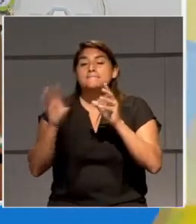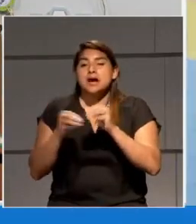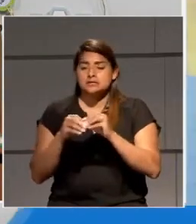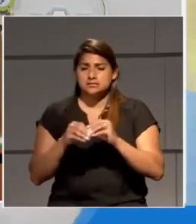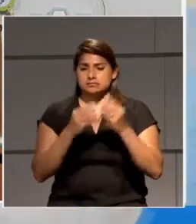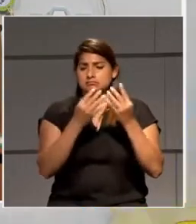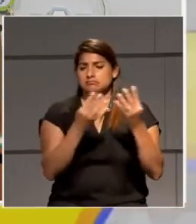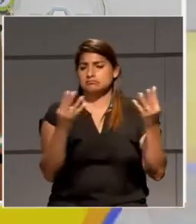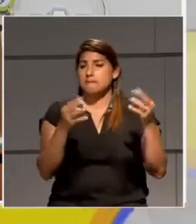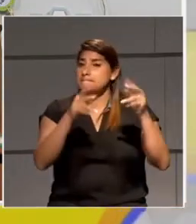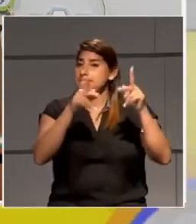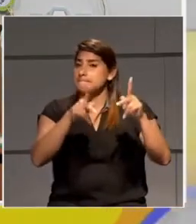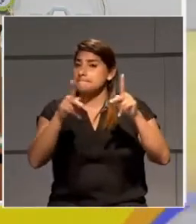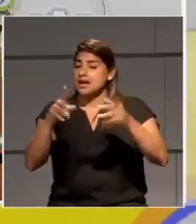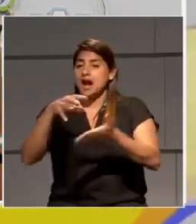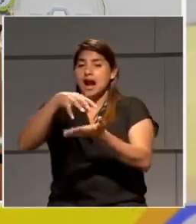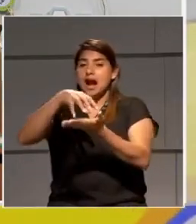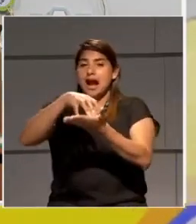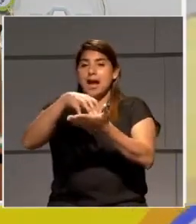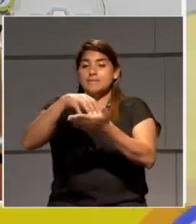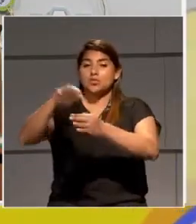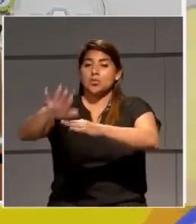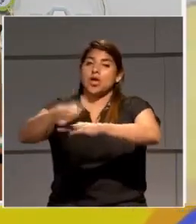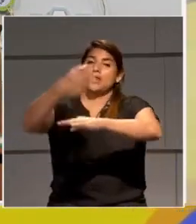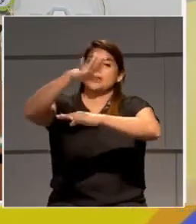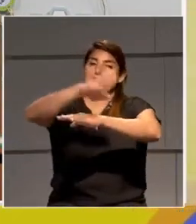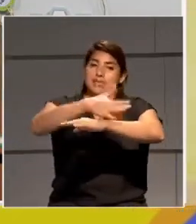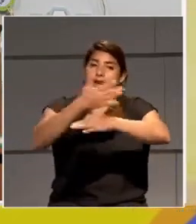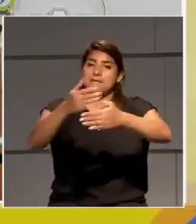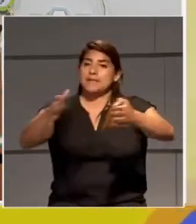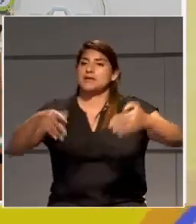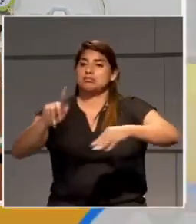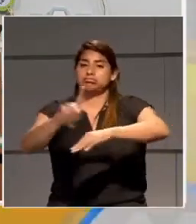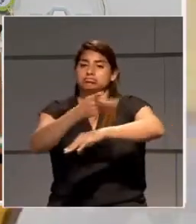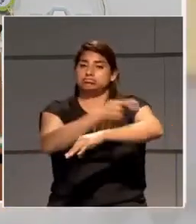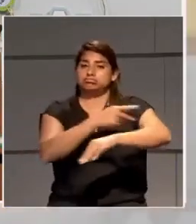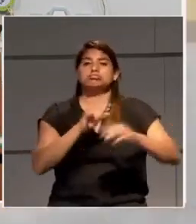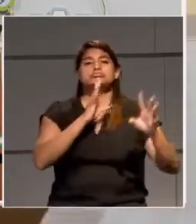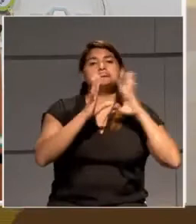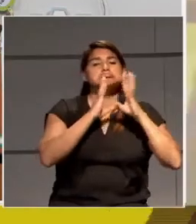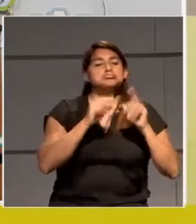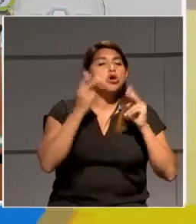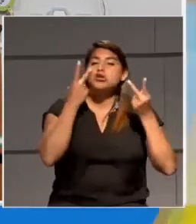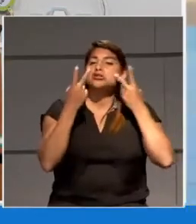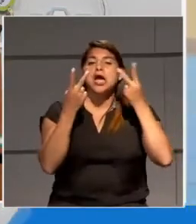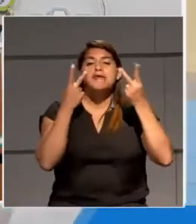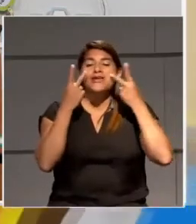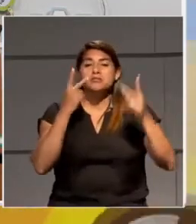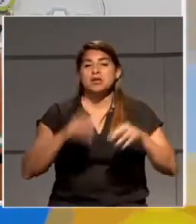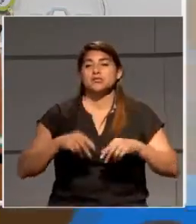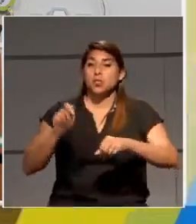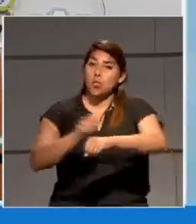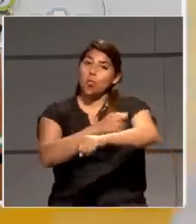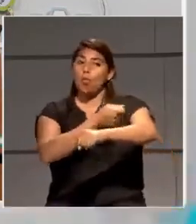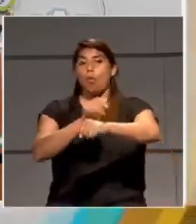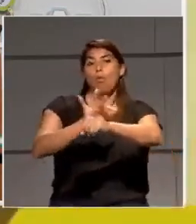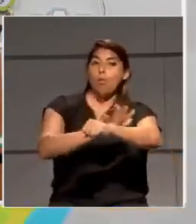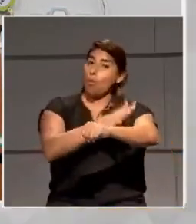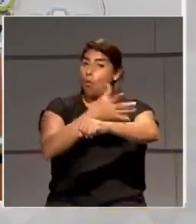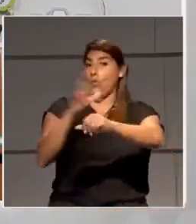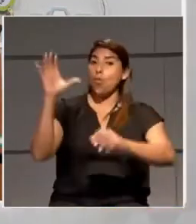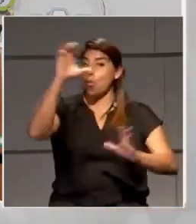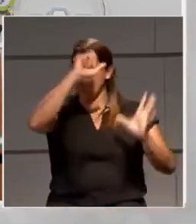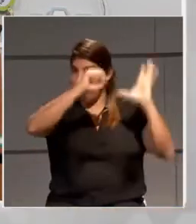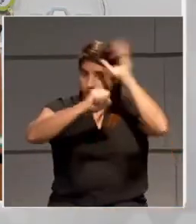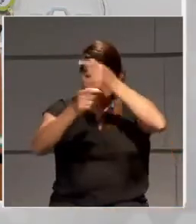gente en el capítulo de la playa, pero no es así como que hablan. Solo hacen música. A ver si